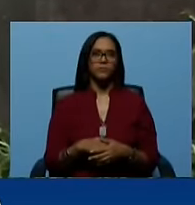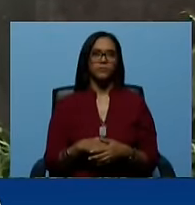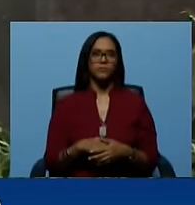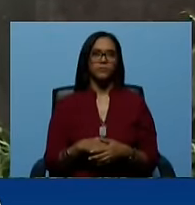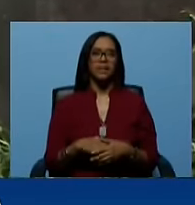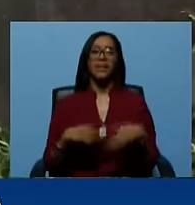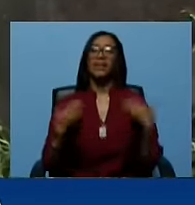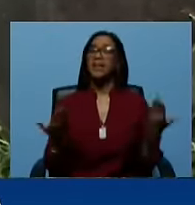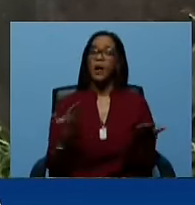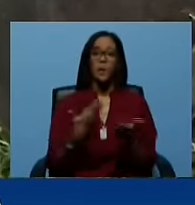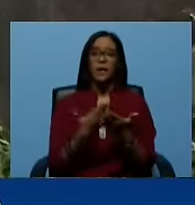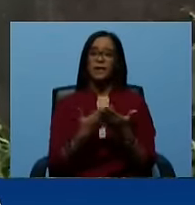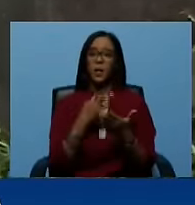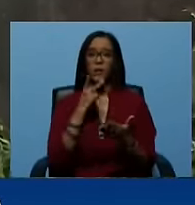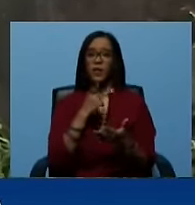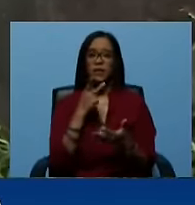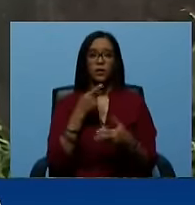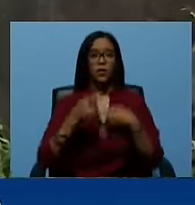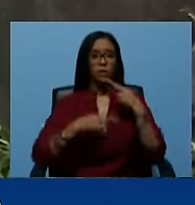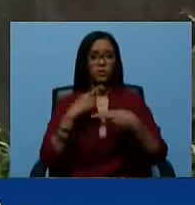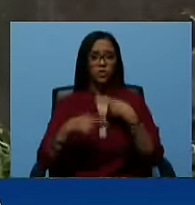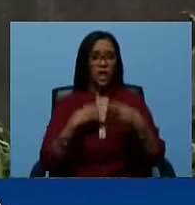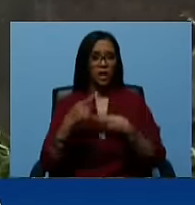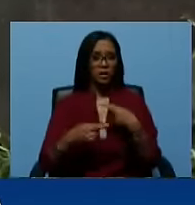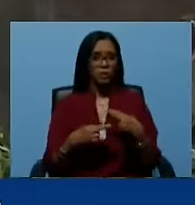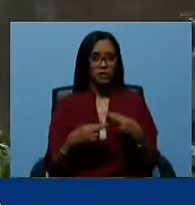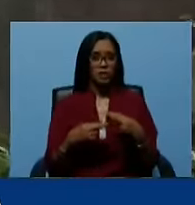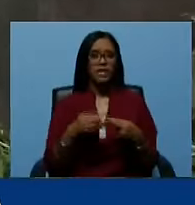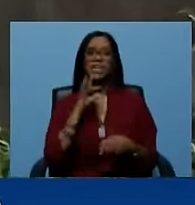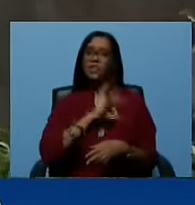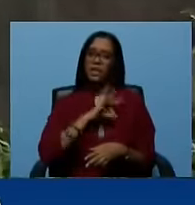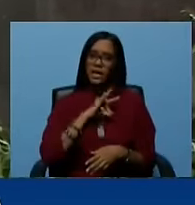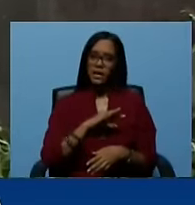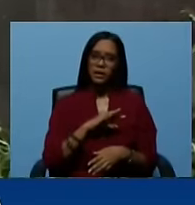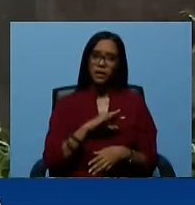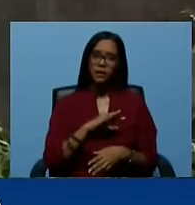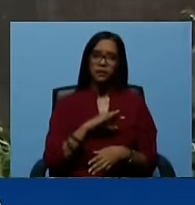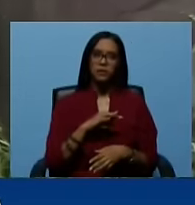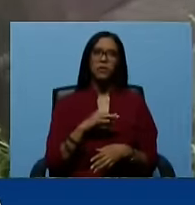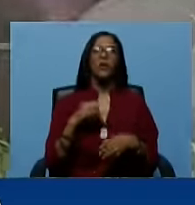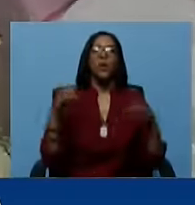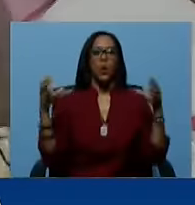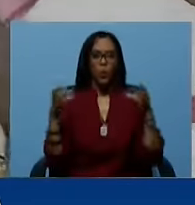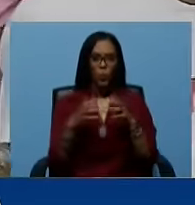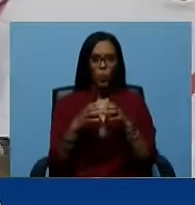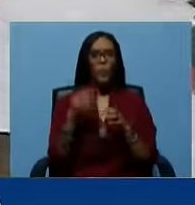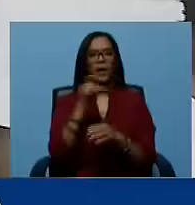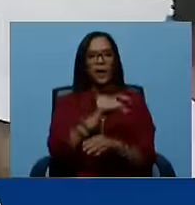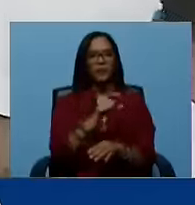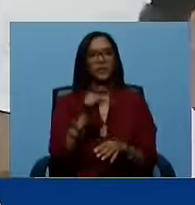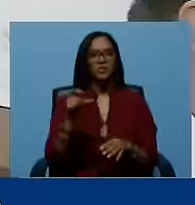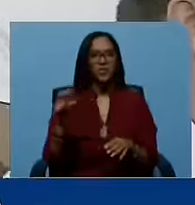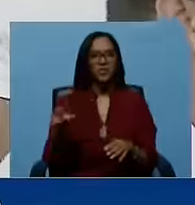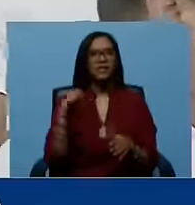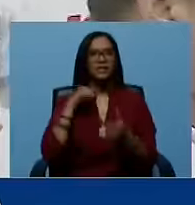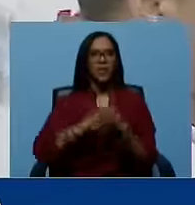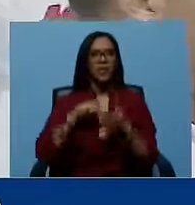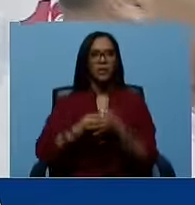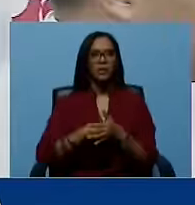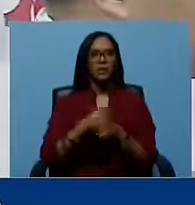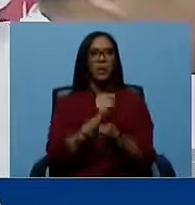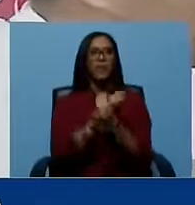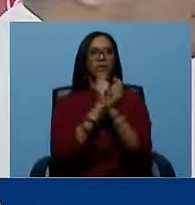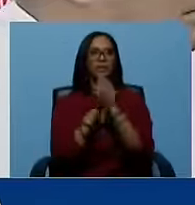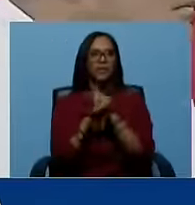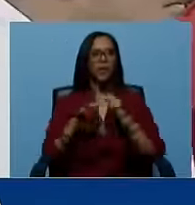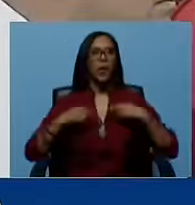¿Qué es un partido político revolucionario y socialista? Una agrupación de personas que luchan por transformar